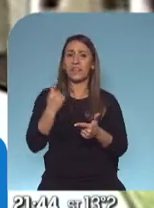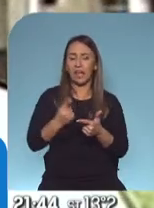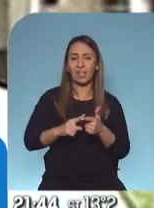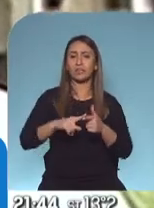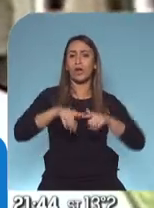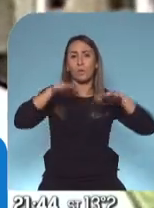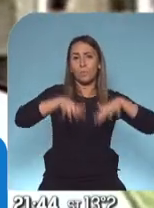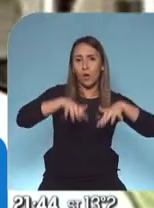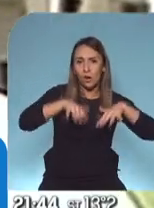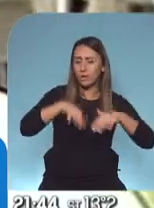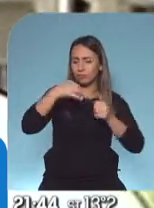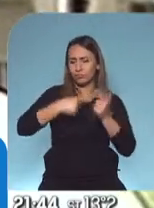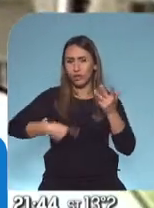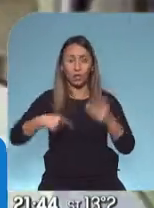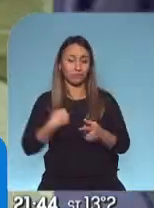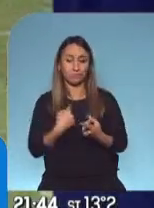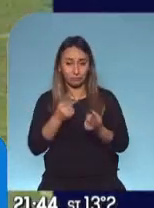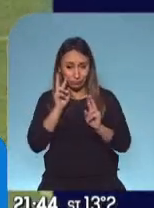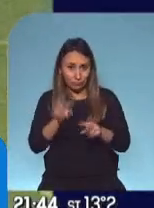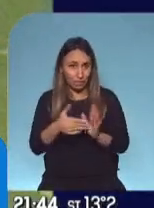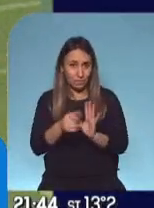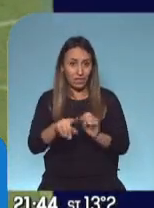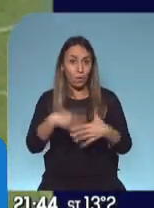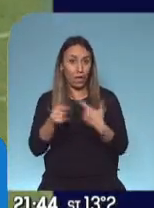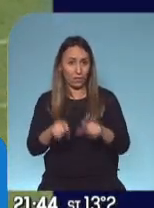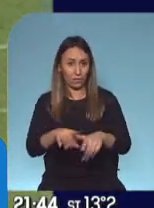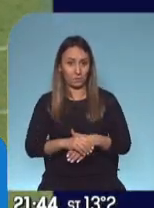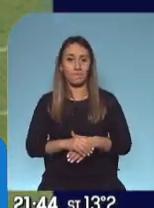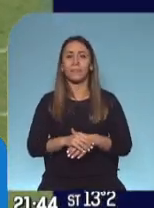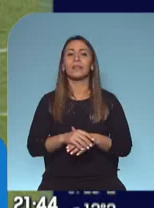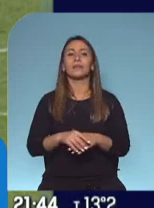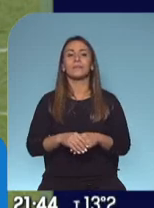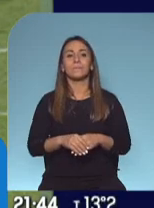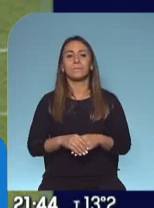Y en ellos está la verdad del fútbol. Allí va el tiro libre, Maradona.